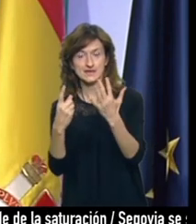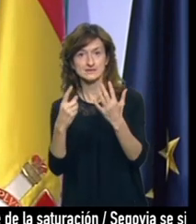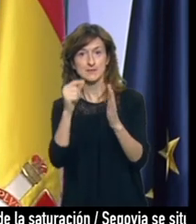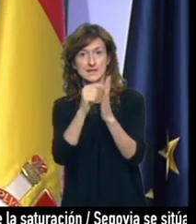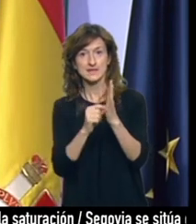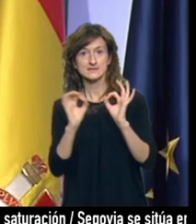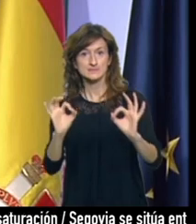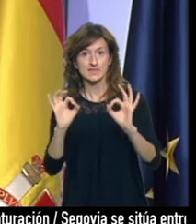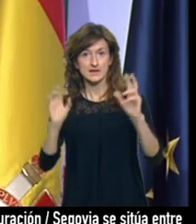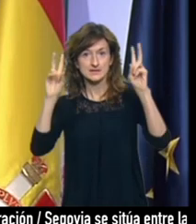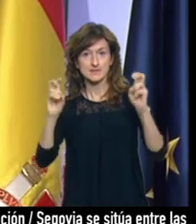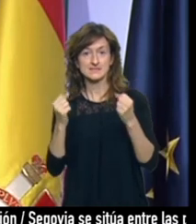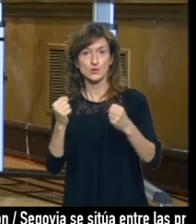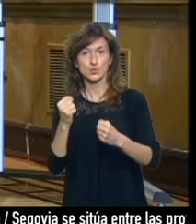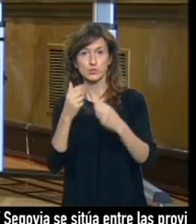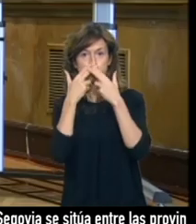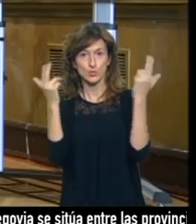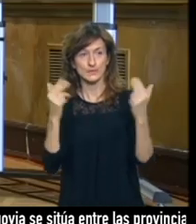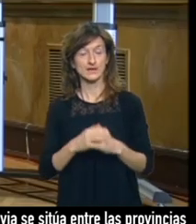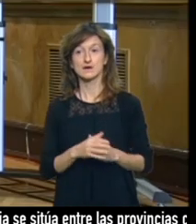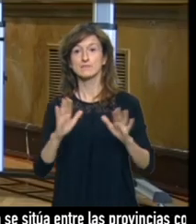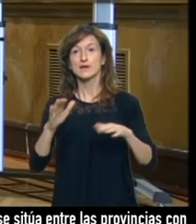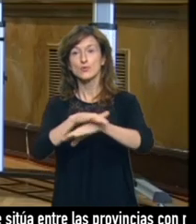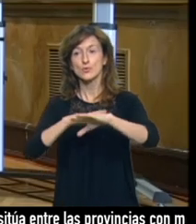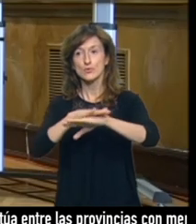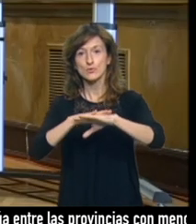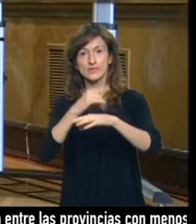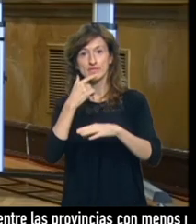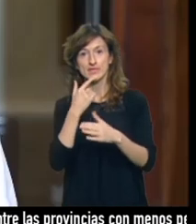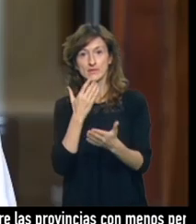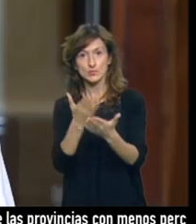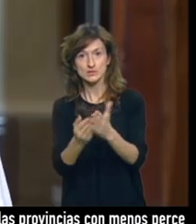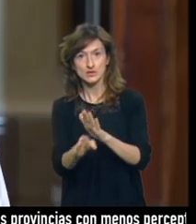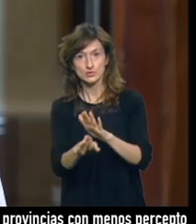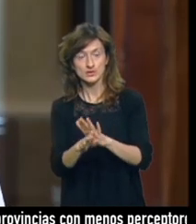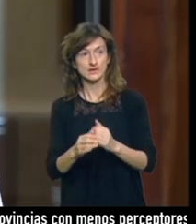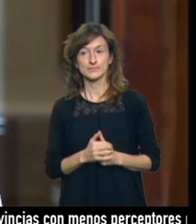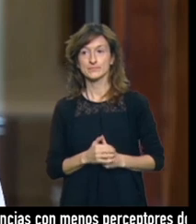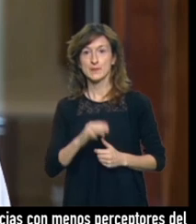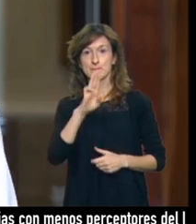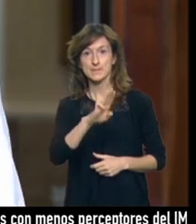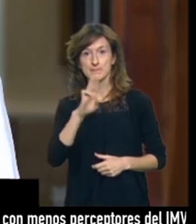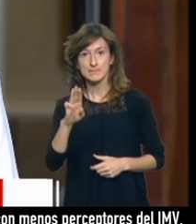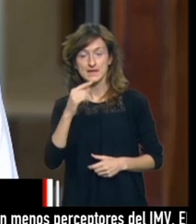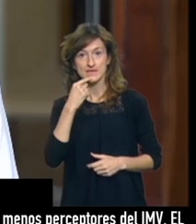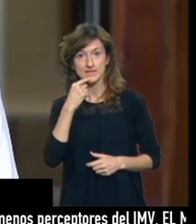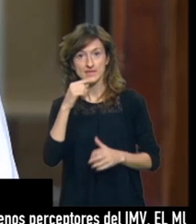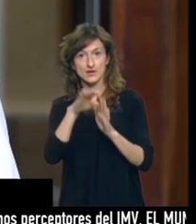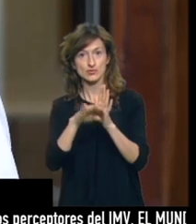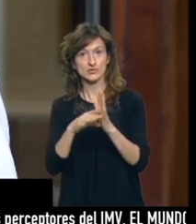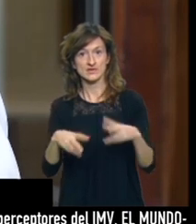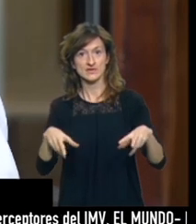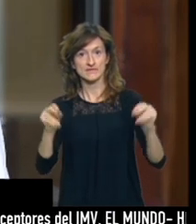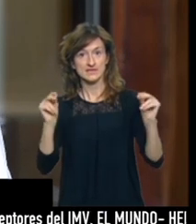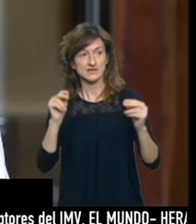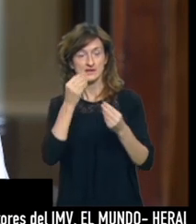medidas especiales en materia de salud pública. Pero el Ejecutivo insiste en su propuesta. El Partido Popular debe abandonar sus condiciones y